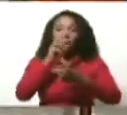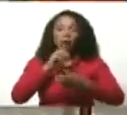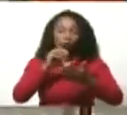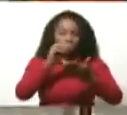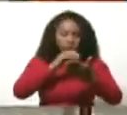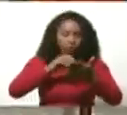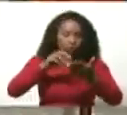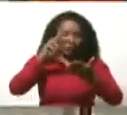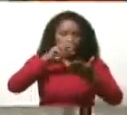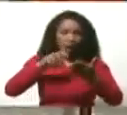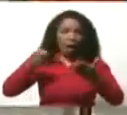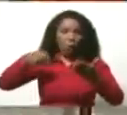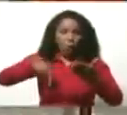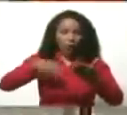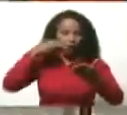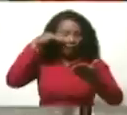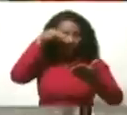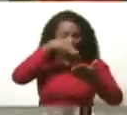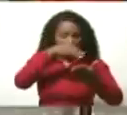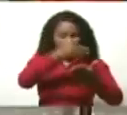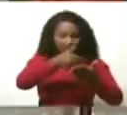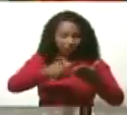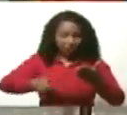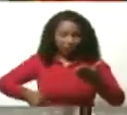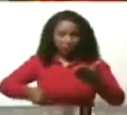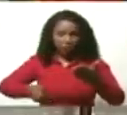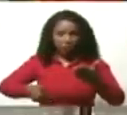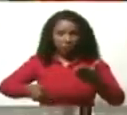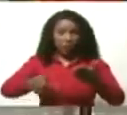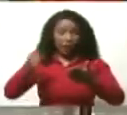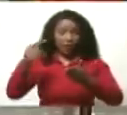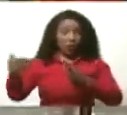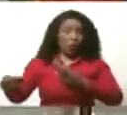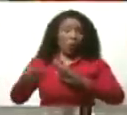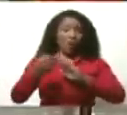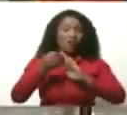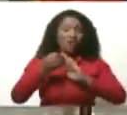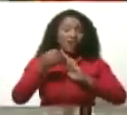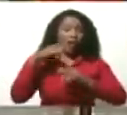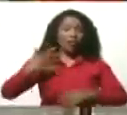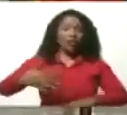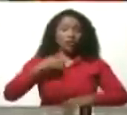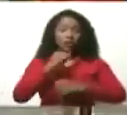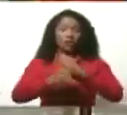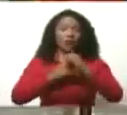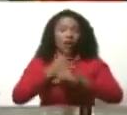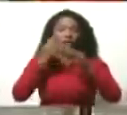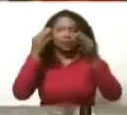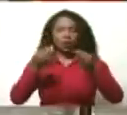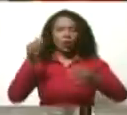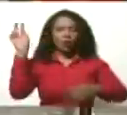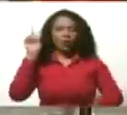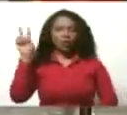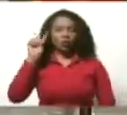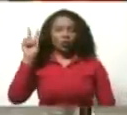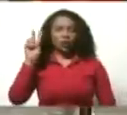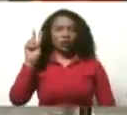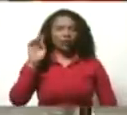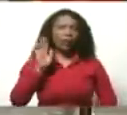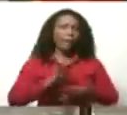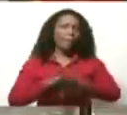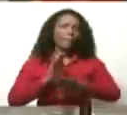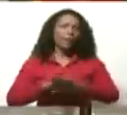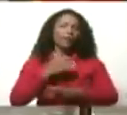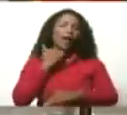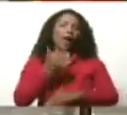Yo creo que es una ofensa al derecho internacional. De seguro Venezuela, si ocurriese